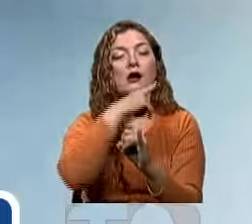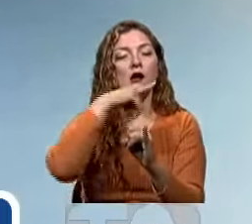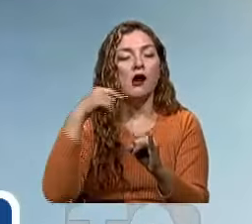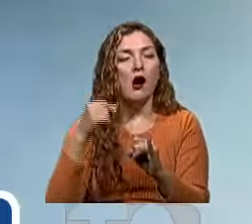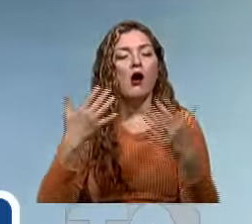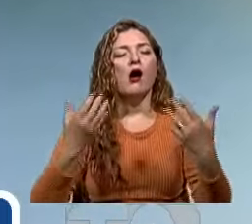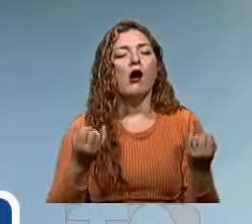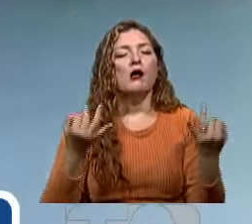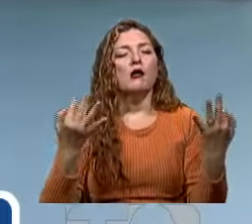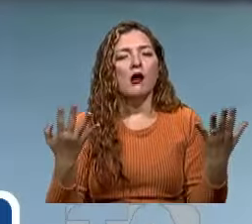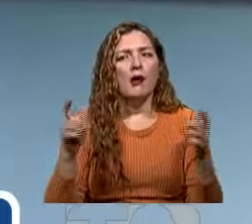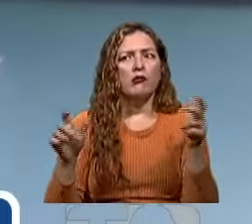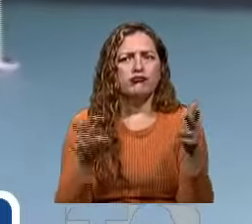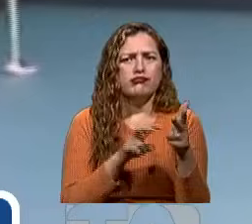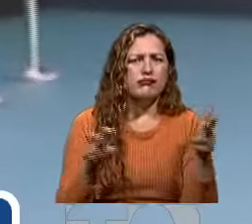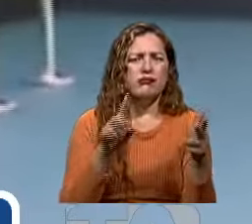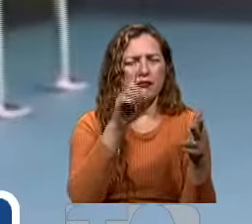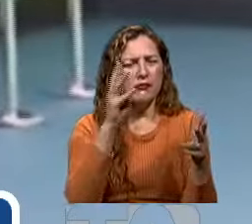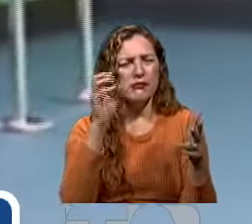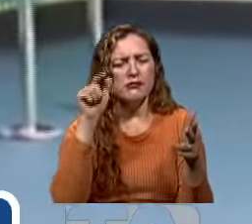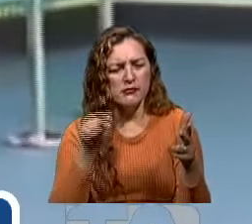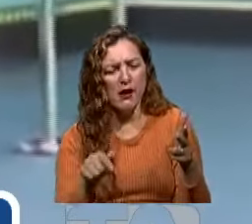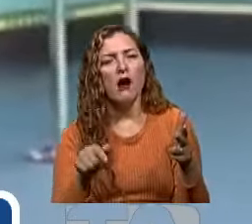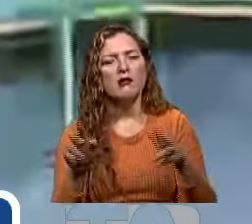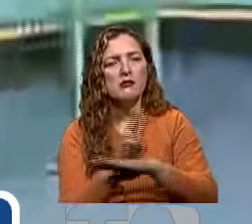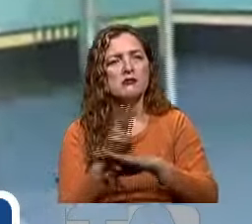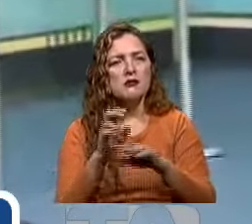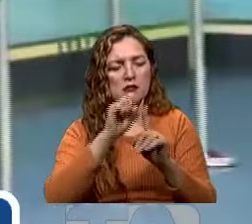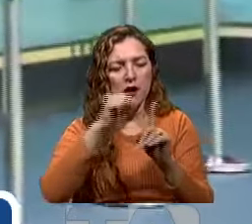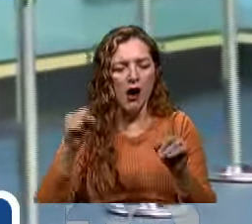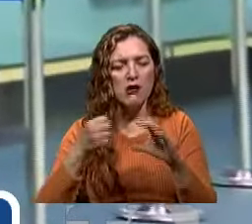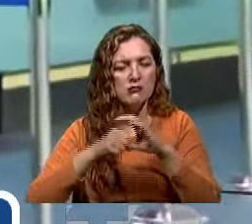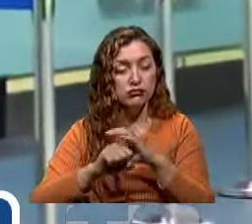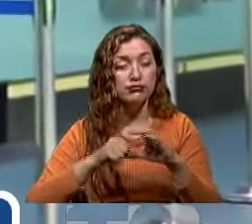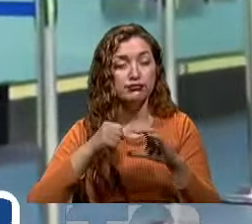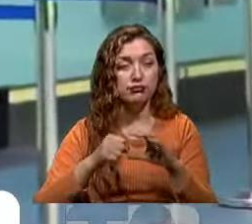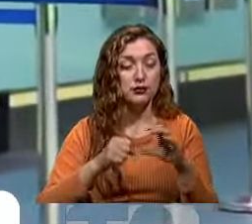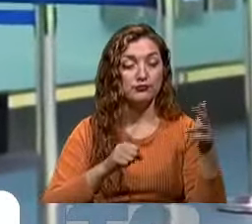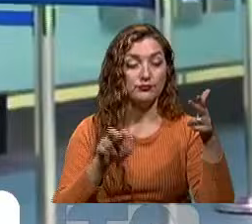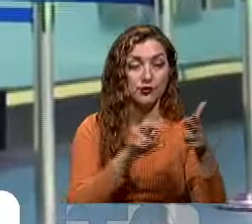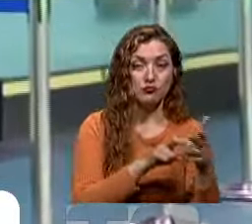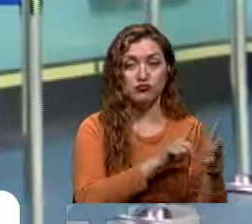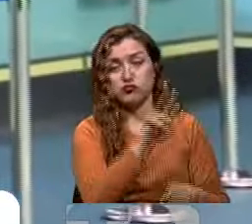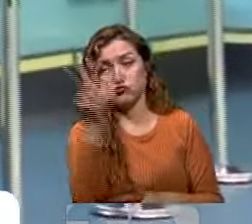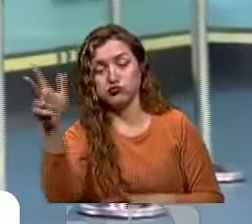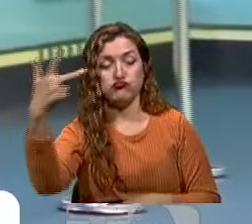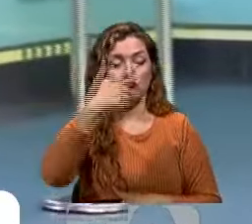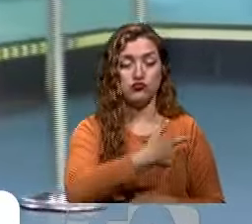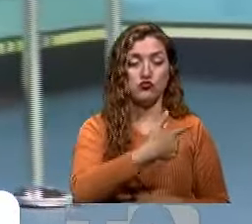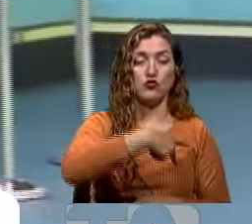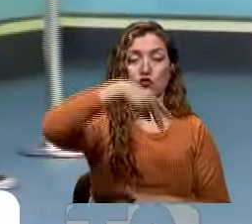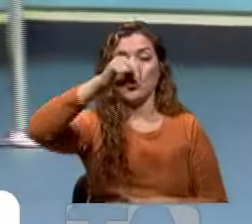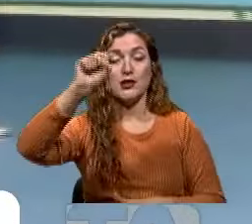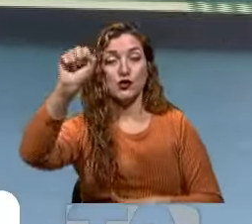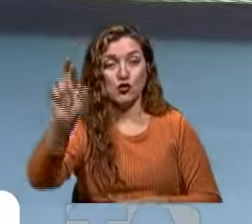son 160 mil usuarios los que utilizan este sistema de transporte para movilizarse entre el norte y el sur de la